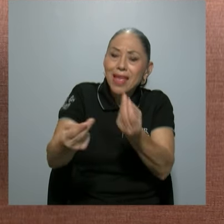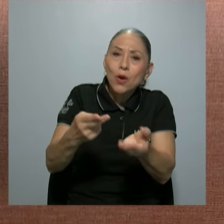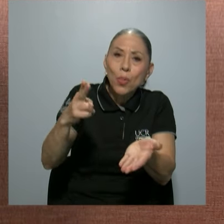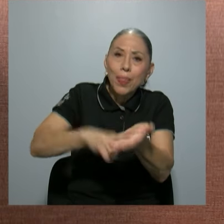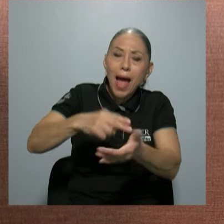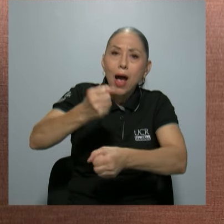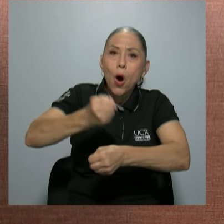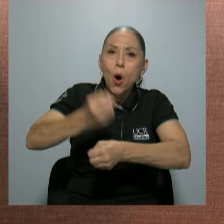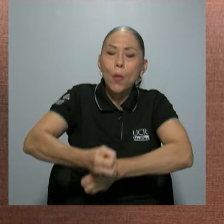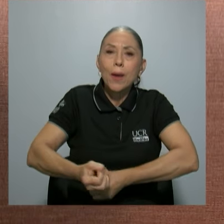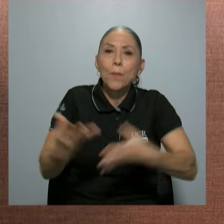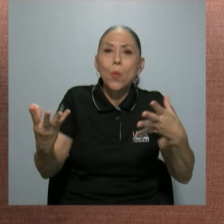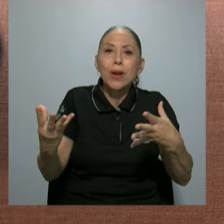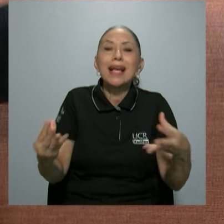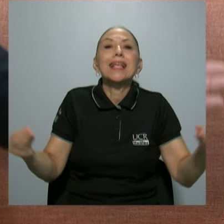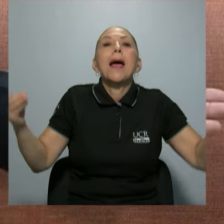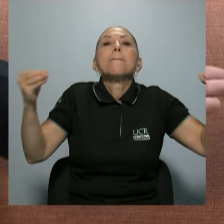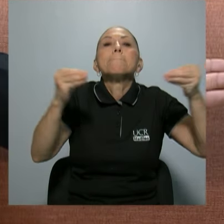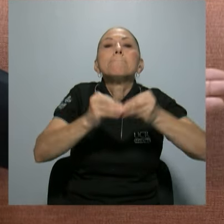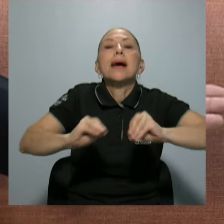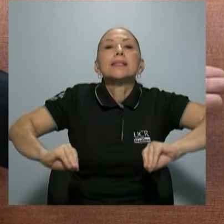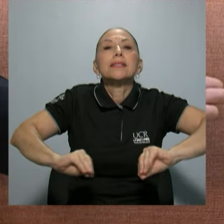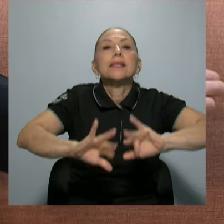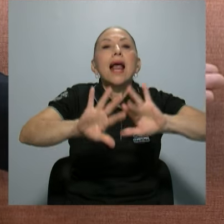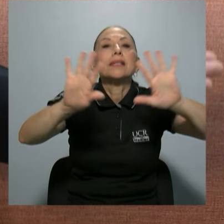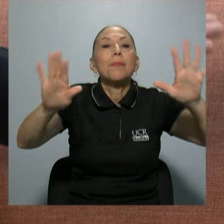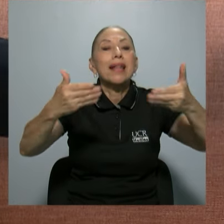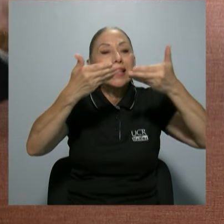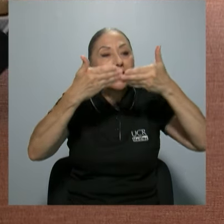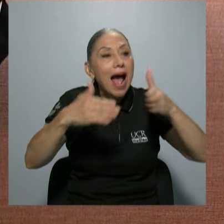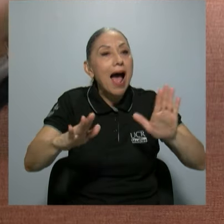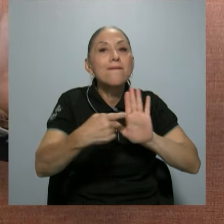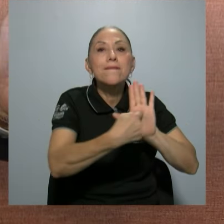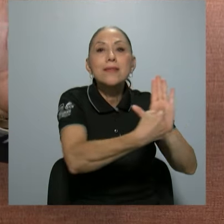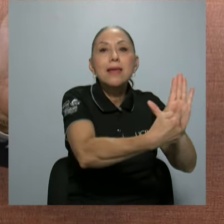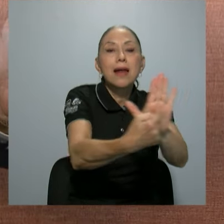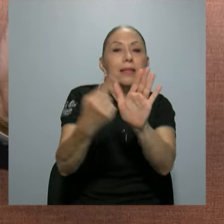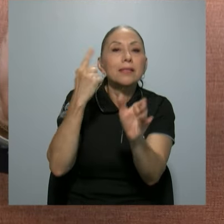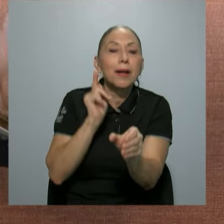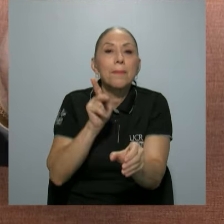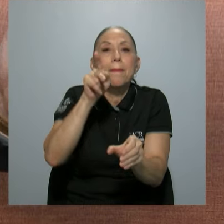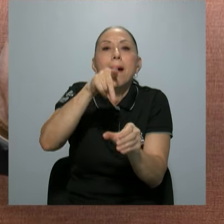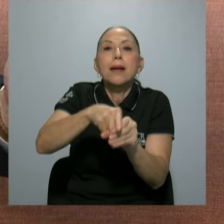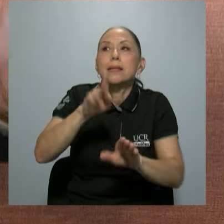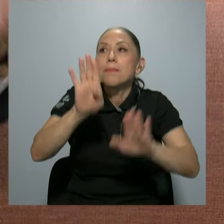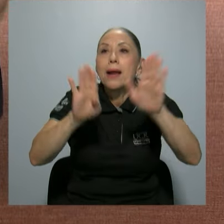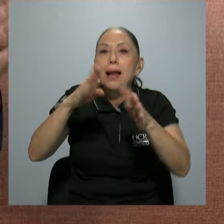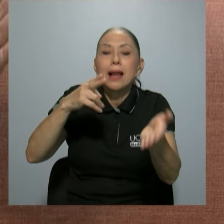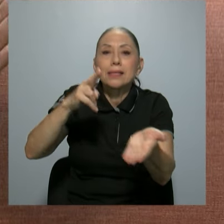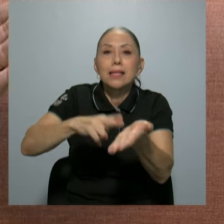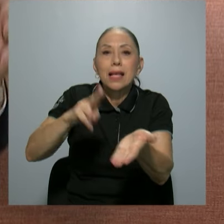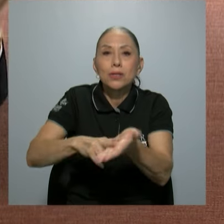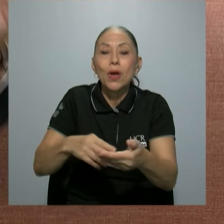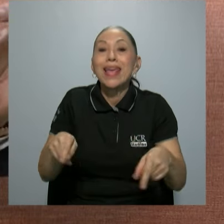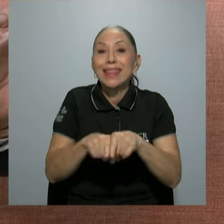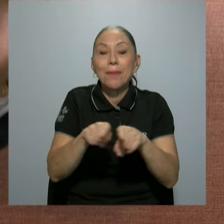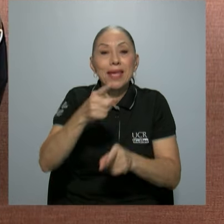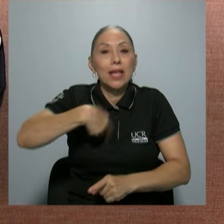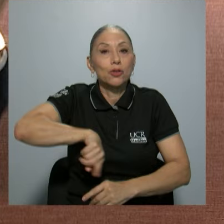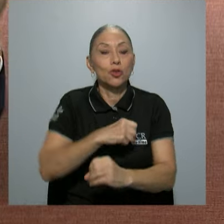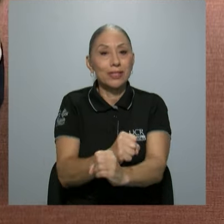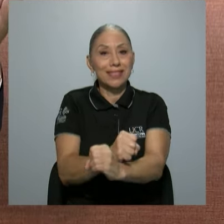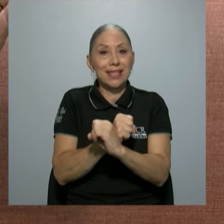formas mucho más transparentes, más abiertas de licitación, y que nos aseguremos sobre todo que las obras